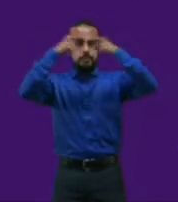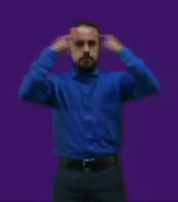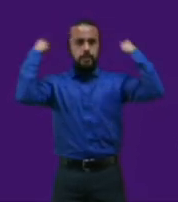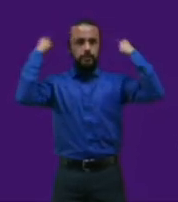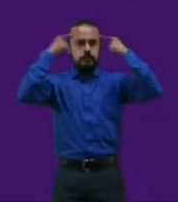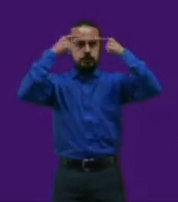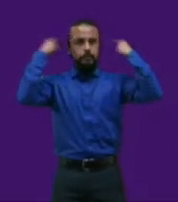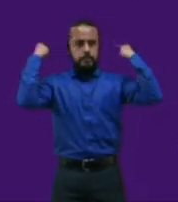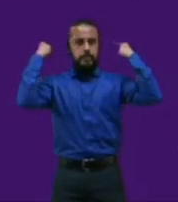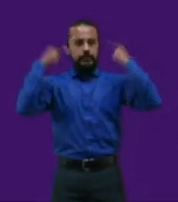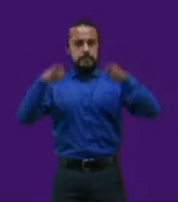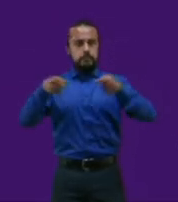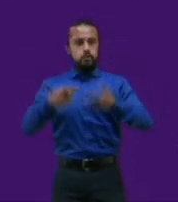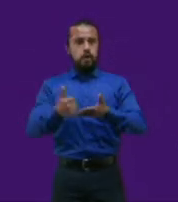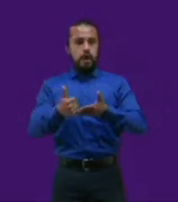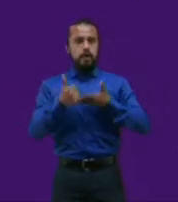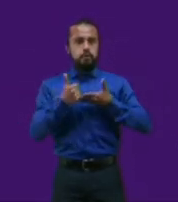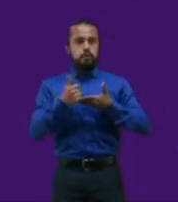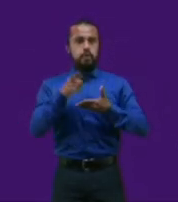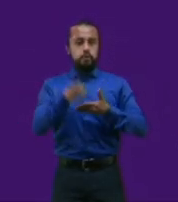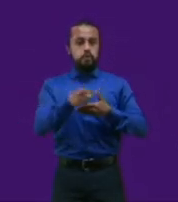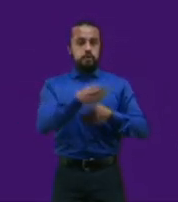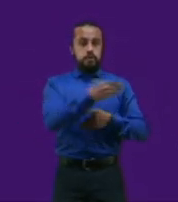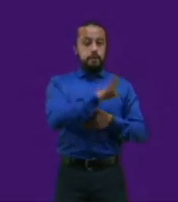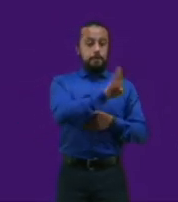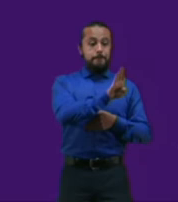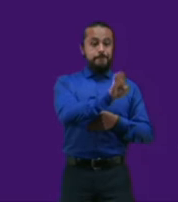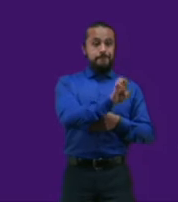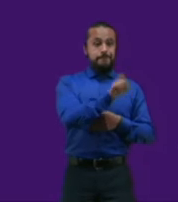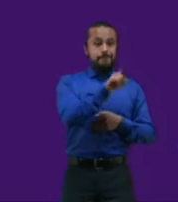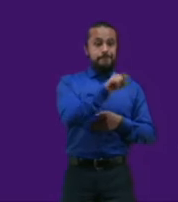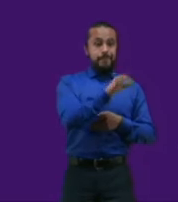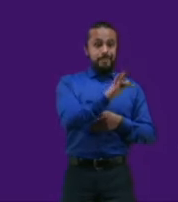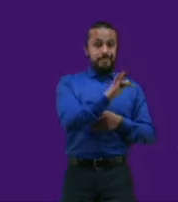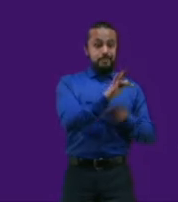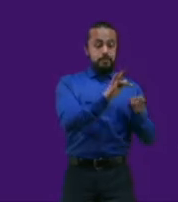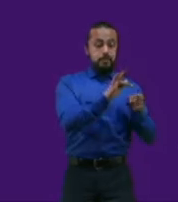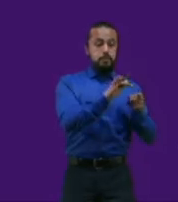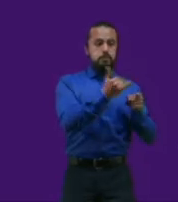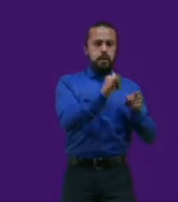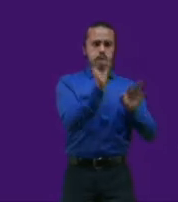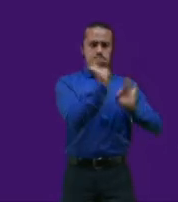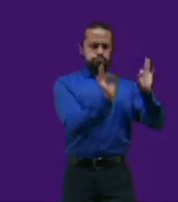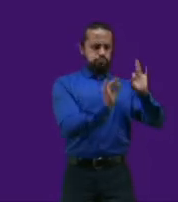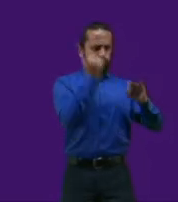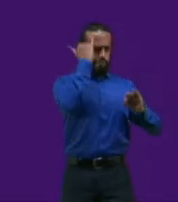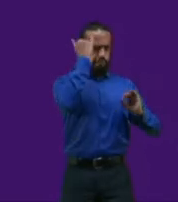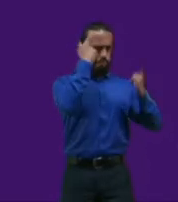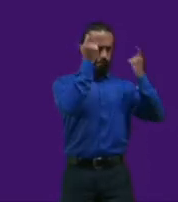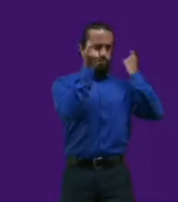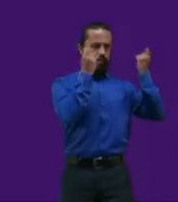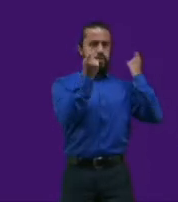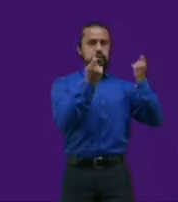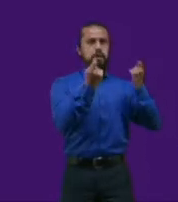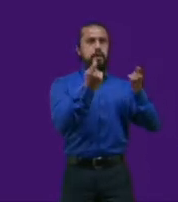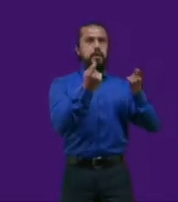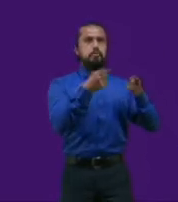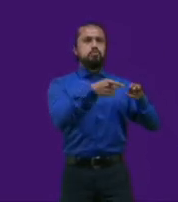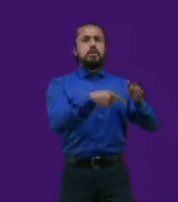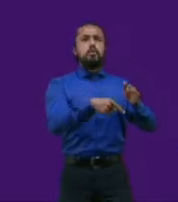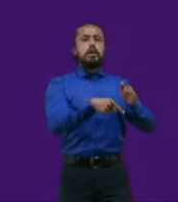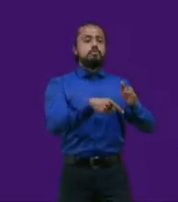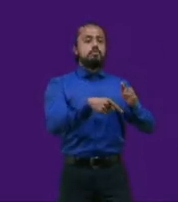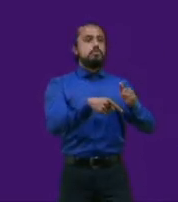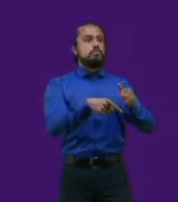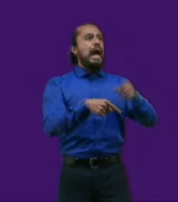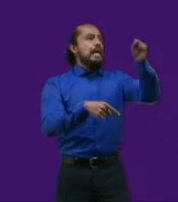tiempo. Entonces, tú haces el vested, el estándar son 4 años. No es como que le das de una el porcentaje, sino